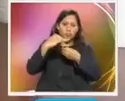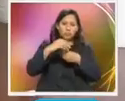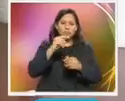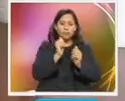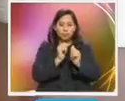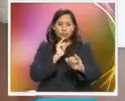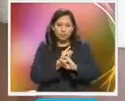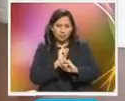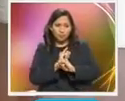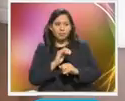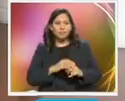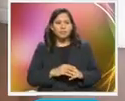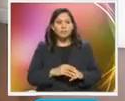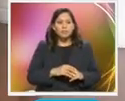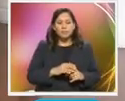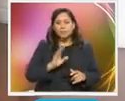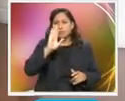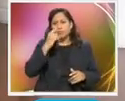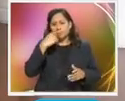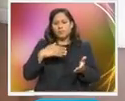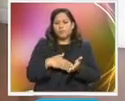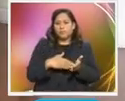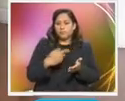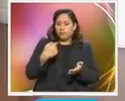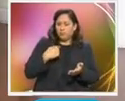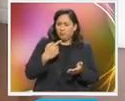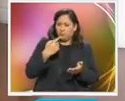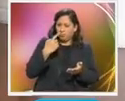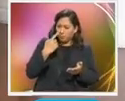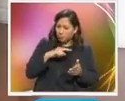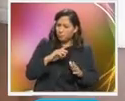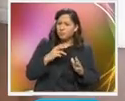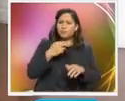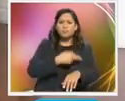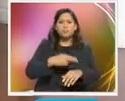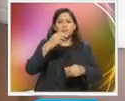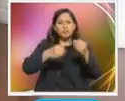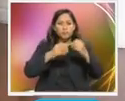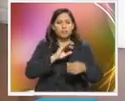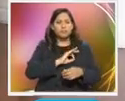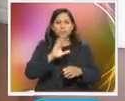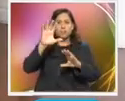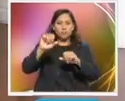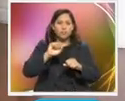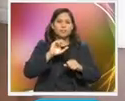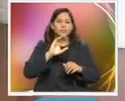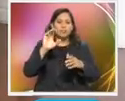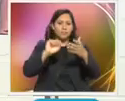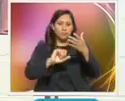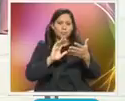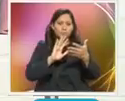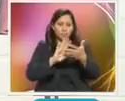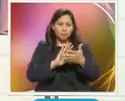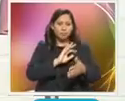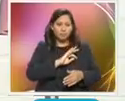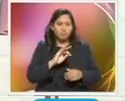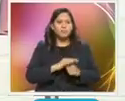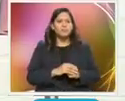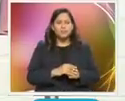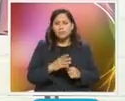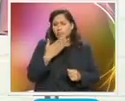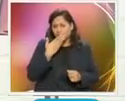línea, ¿no? Para detectarlo y luego pedir ayuda, para proceder, solicitar ayuda. Claro, para proceder, sí, por supuesto. Muy bien. Es bueno saber cuándo estamos siendo